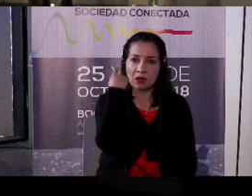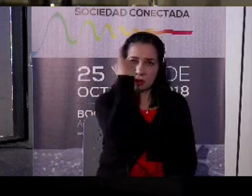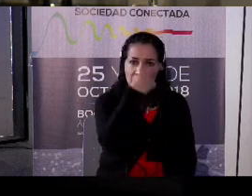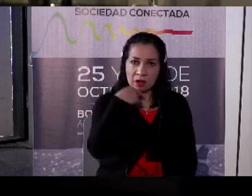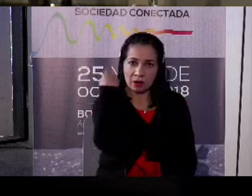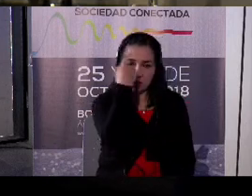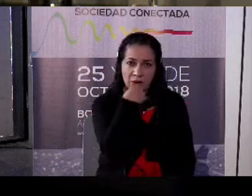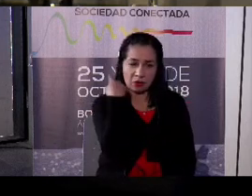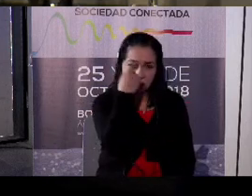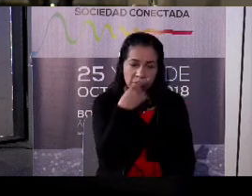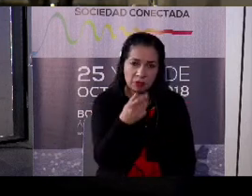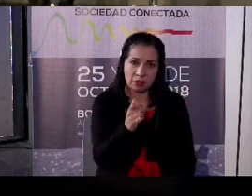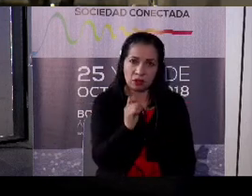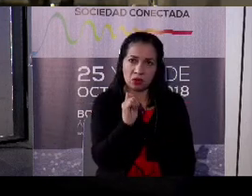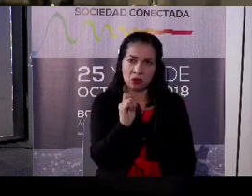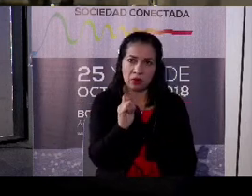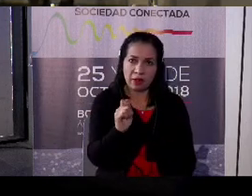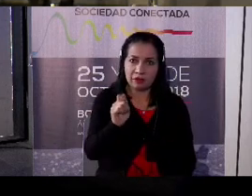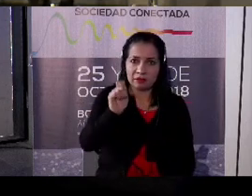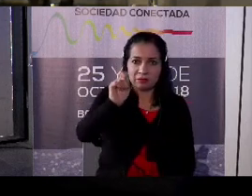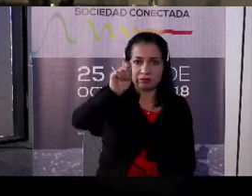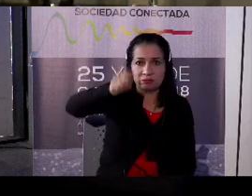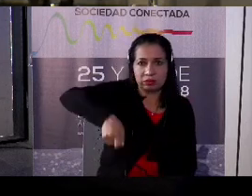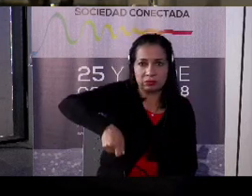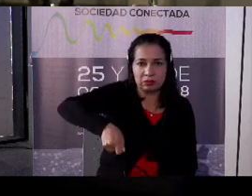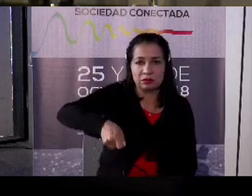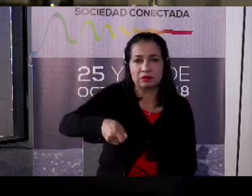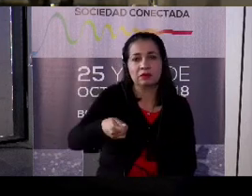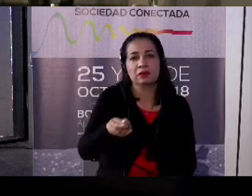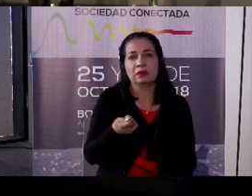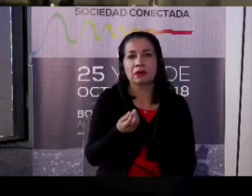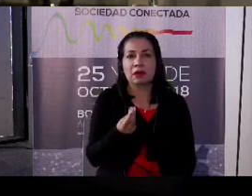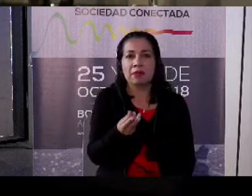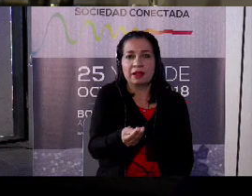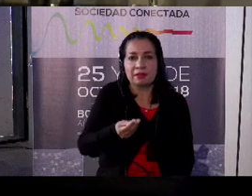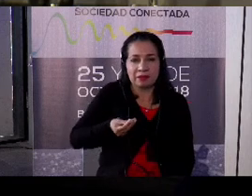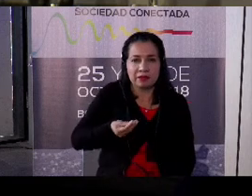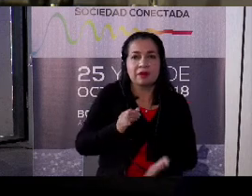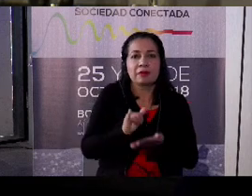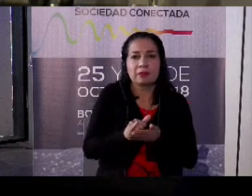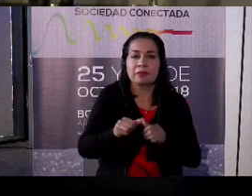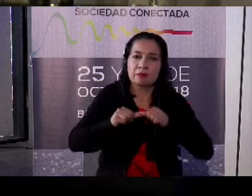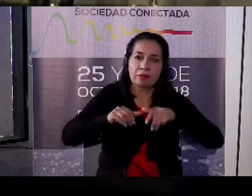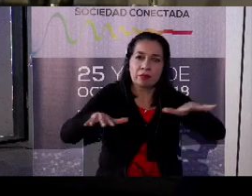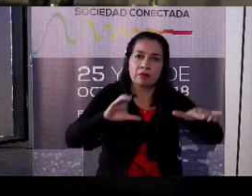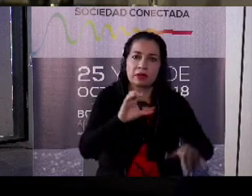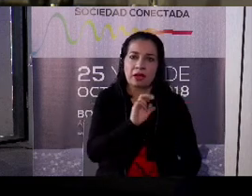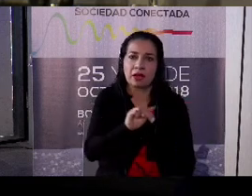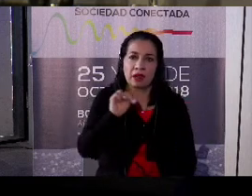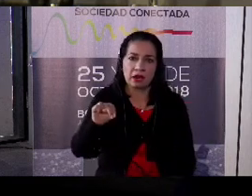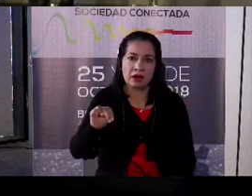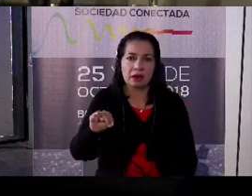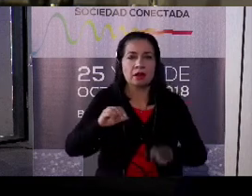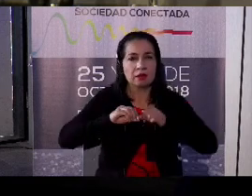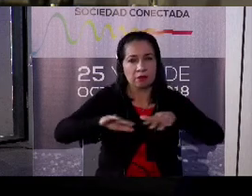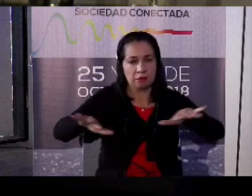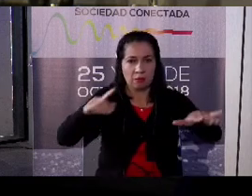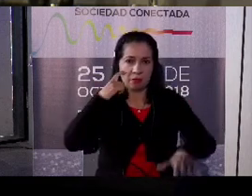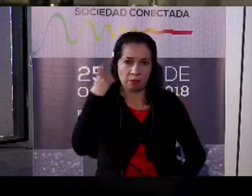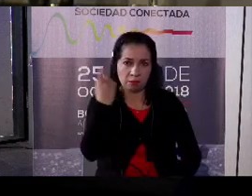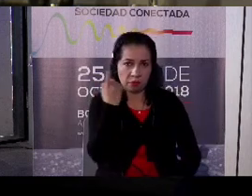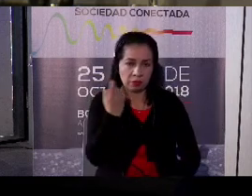facial y Esto fue publicado por CNN y lo pueden buscar